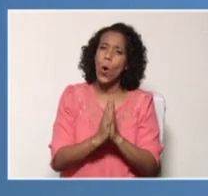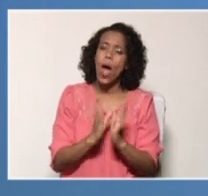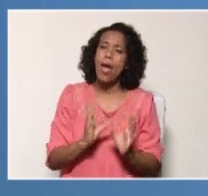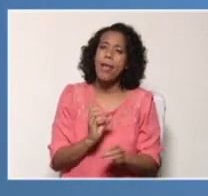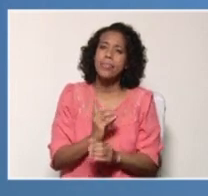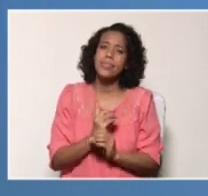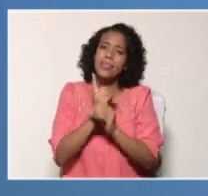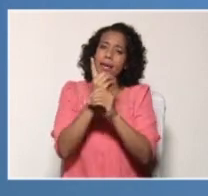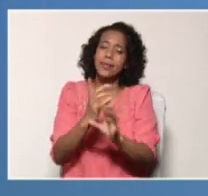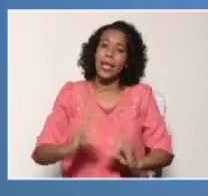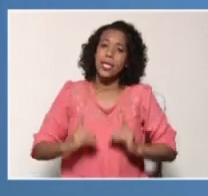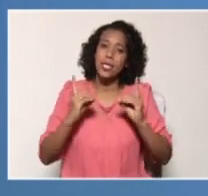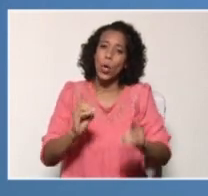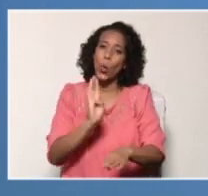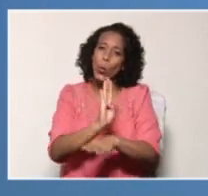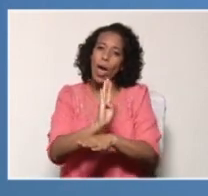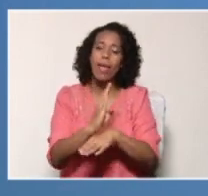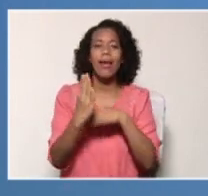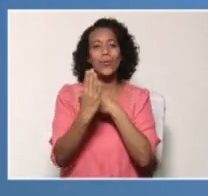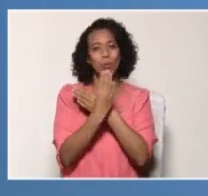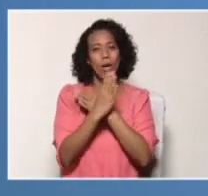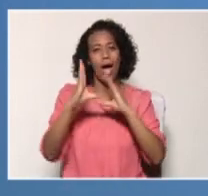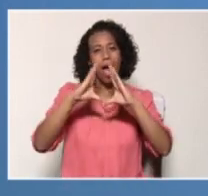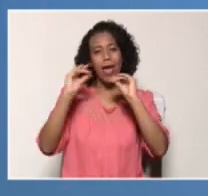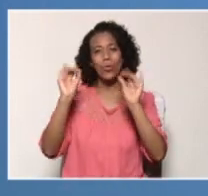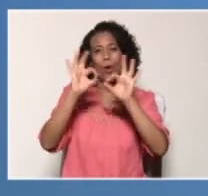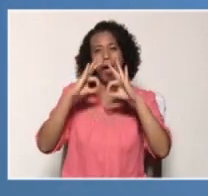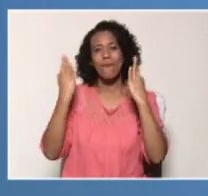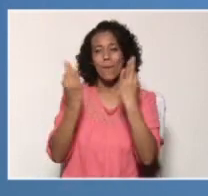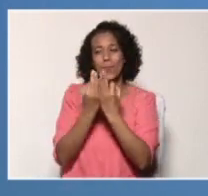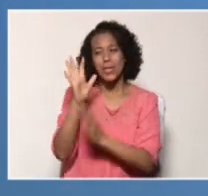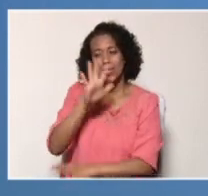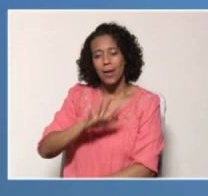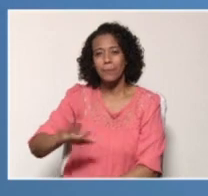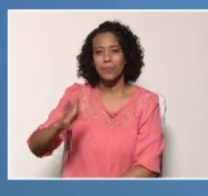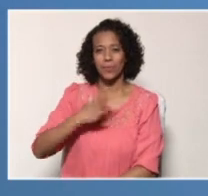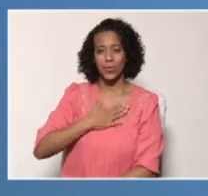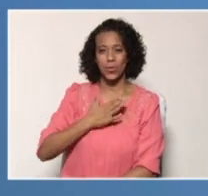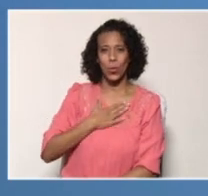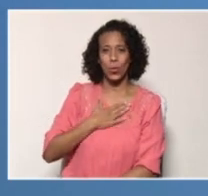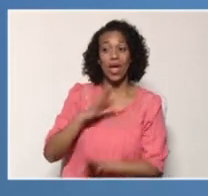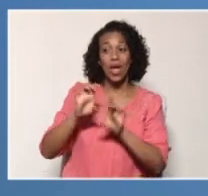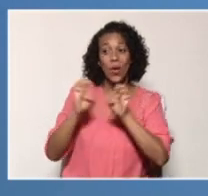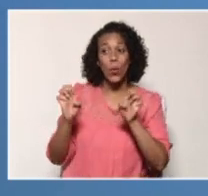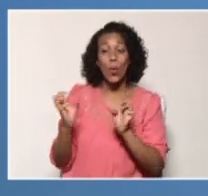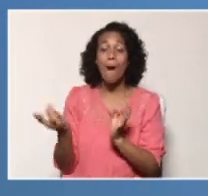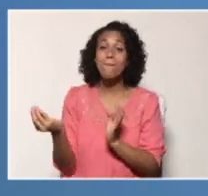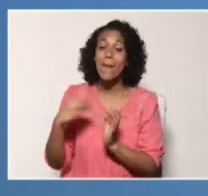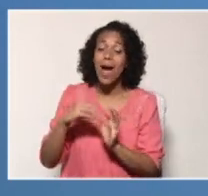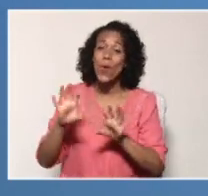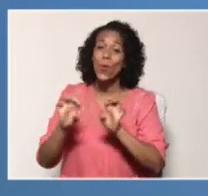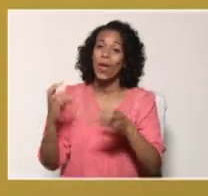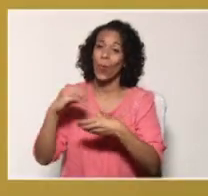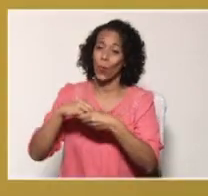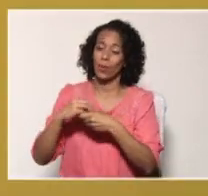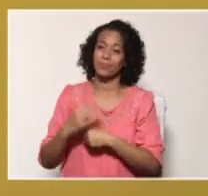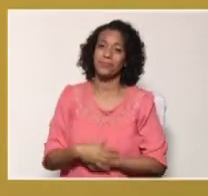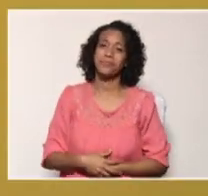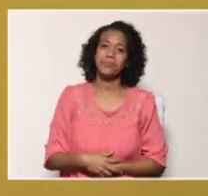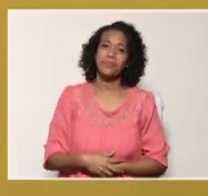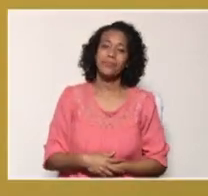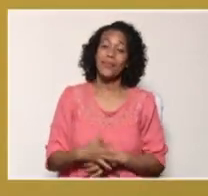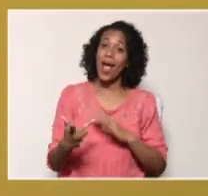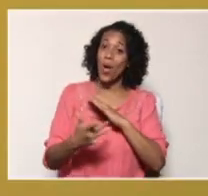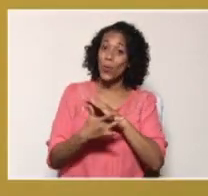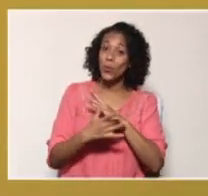decidido cuidarte y tú has decidido cuidar a toda la familia venezolana que hoy es una escuela maravillosa. Por eso el